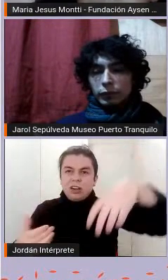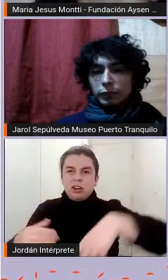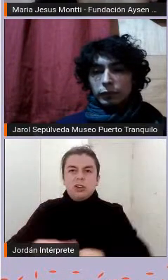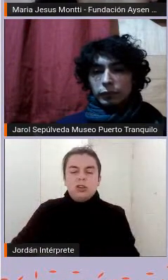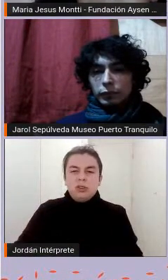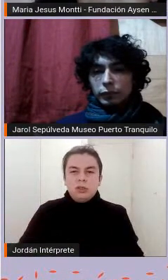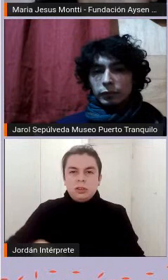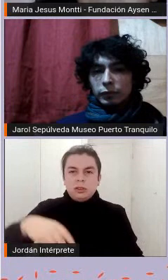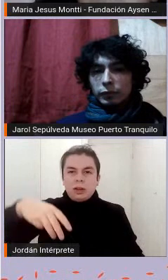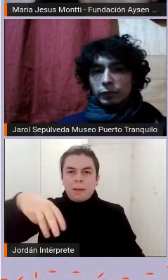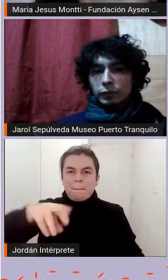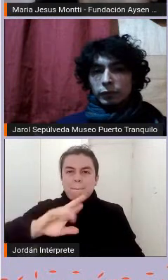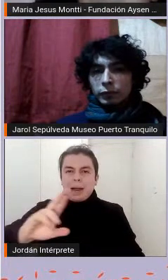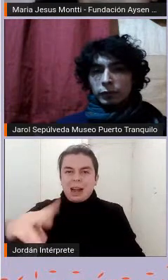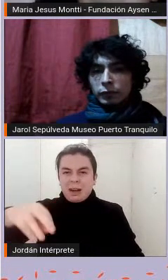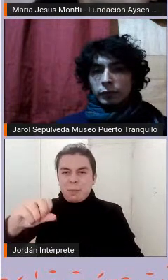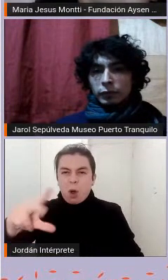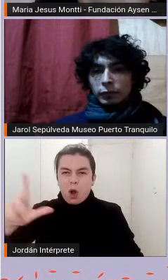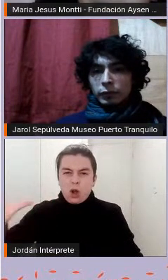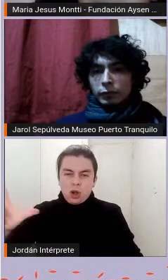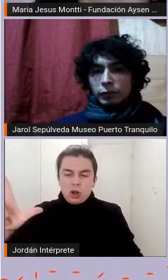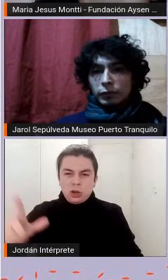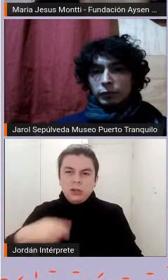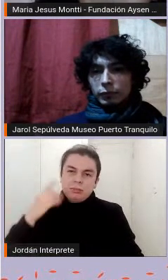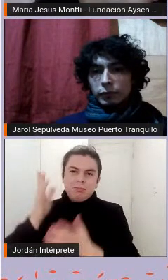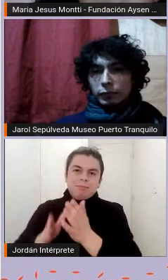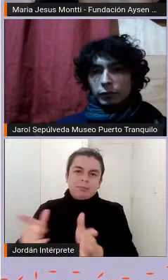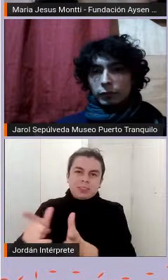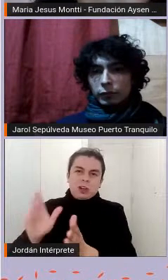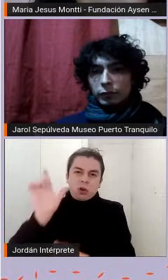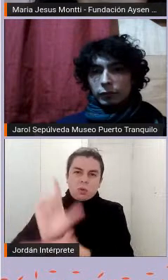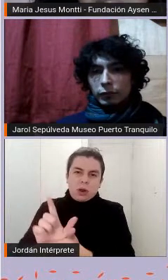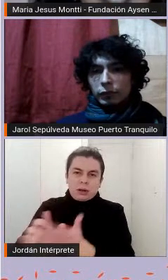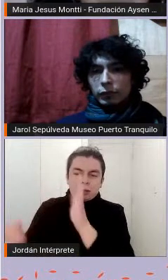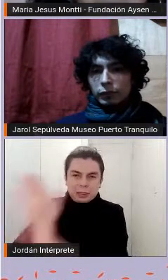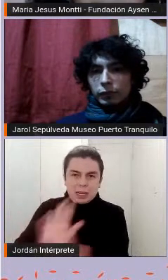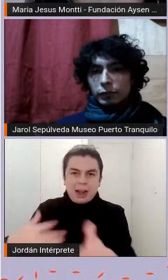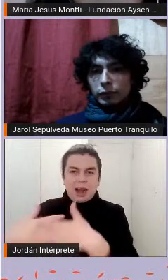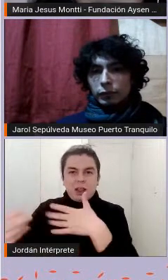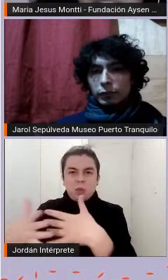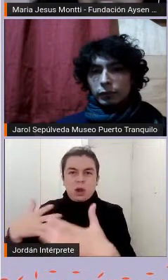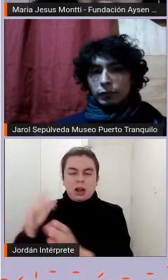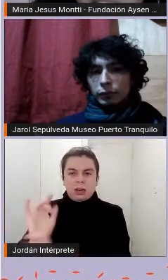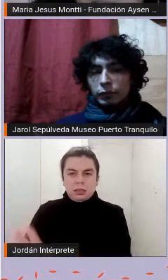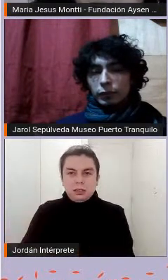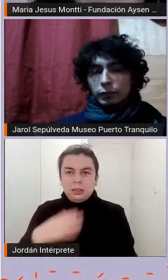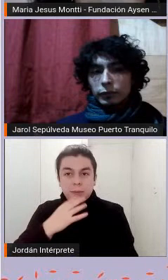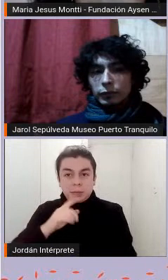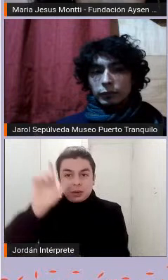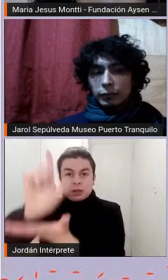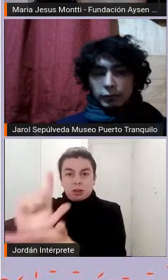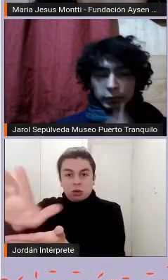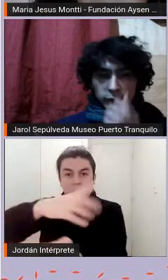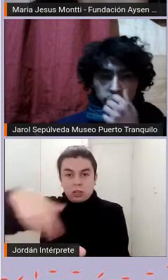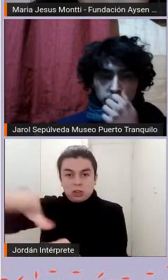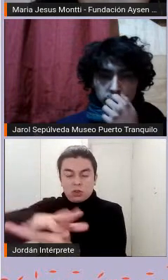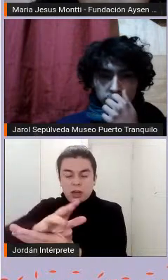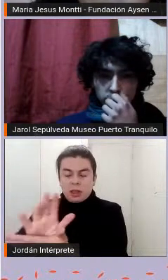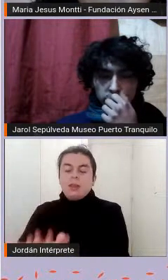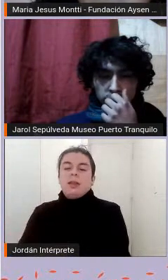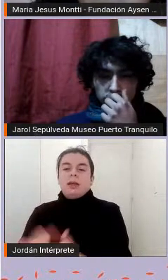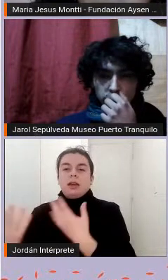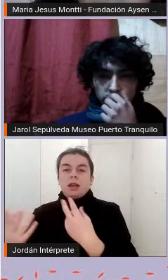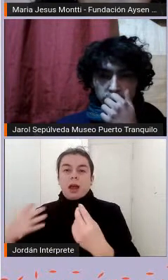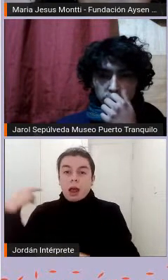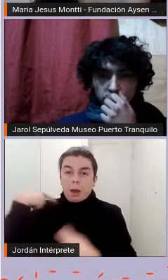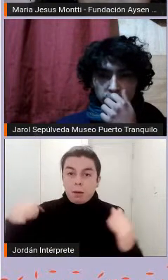de Hielo Norte, donde se encuentra el glaciar Exploradores, donde también Harold es guía en este lugar. Y